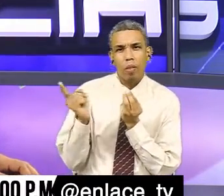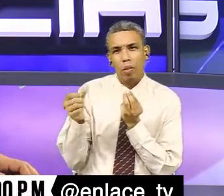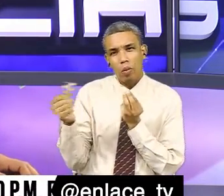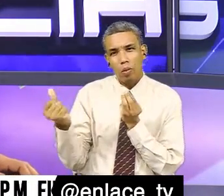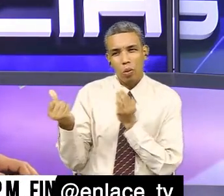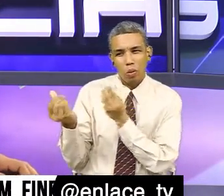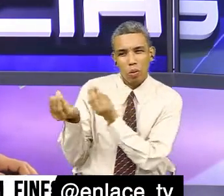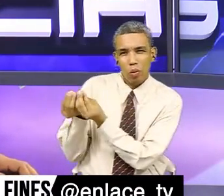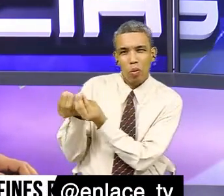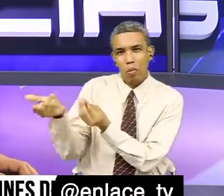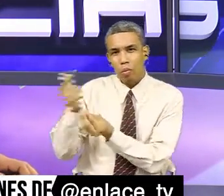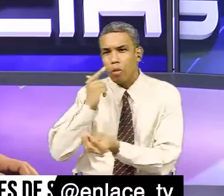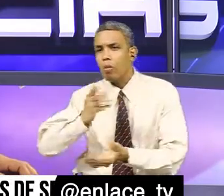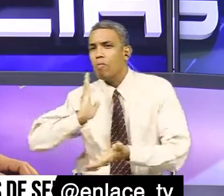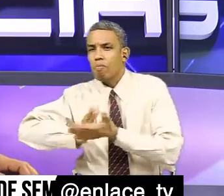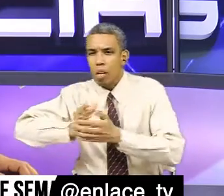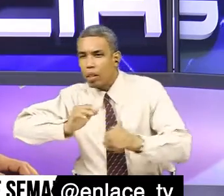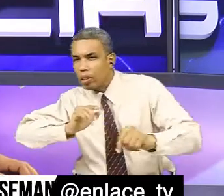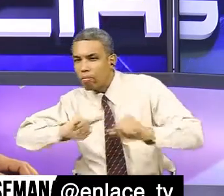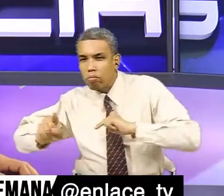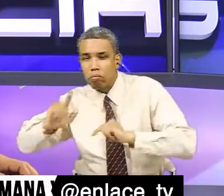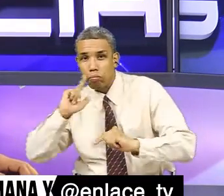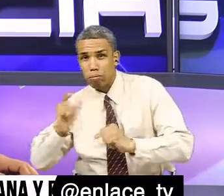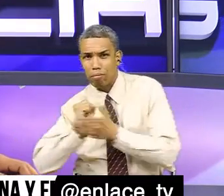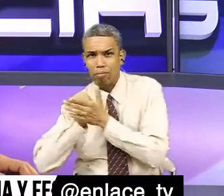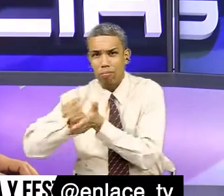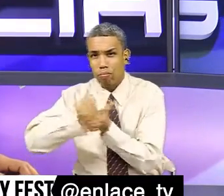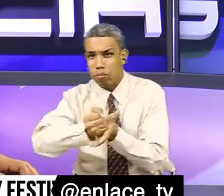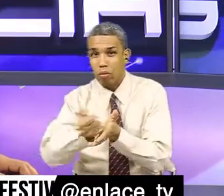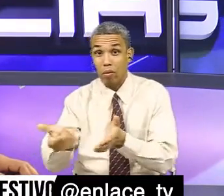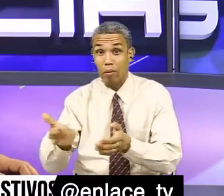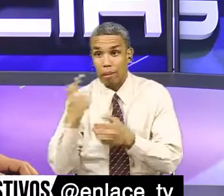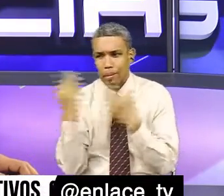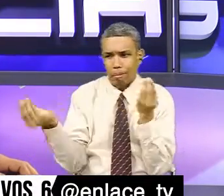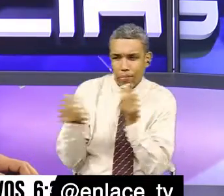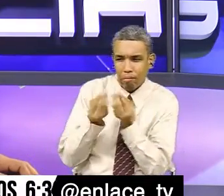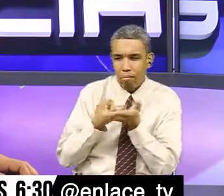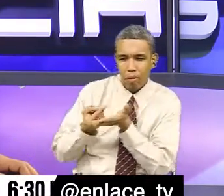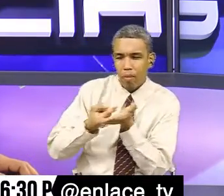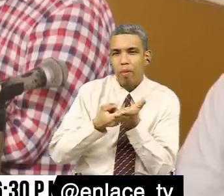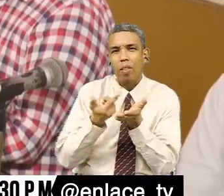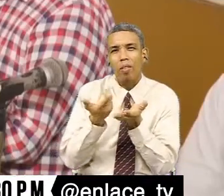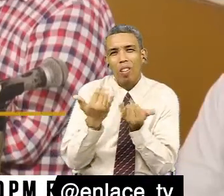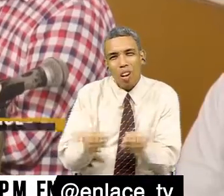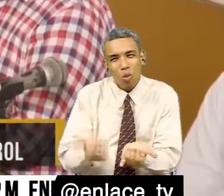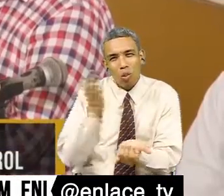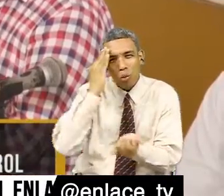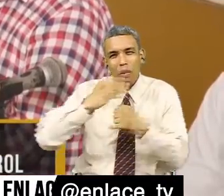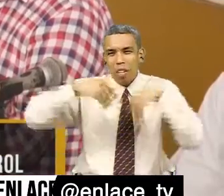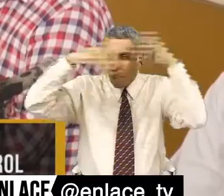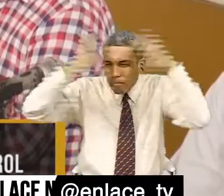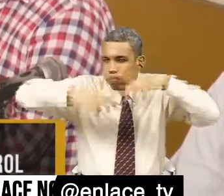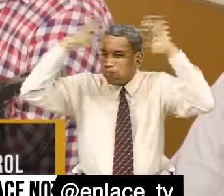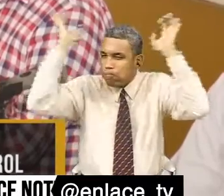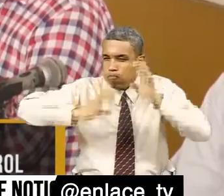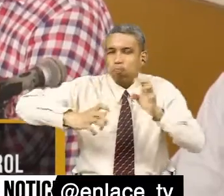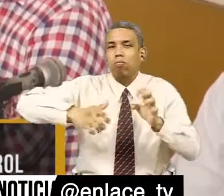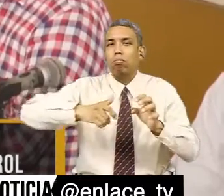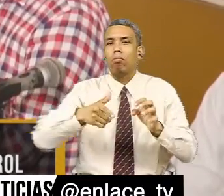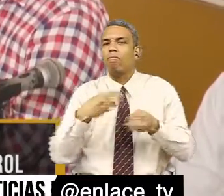las posibles afectaciones e intervenciones en la comunidad tras el fenómeno de la Niña. La ponente fue